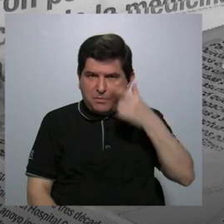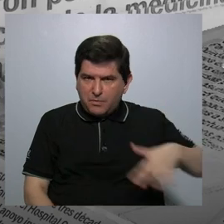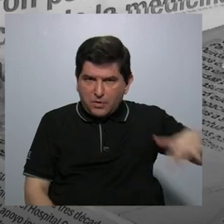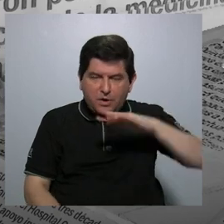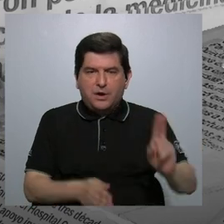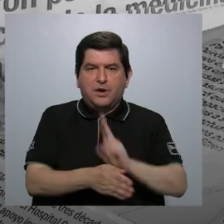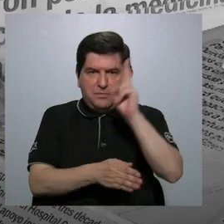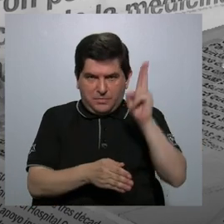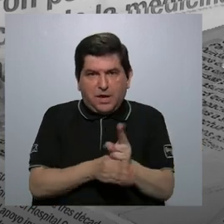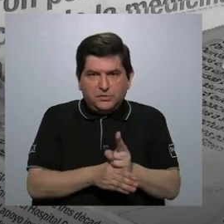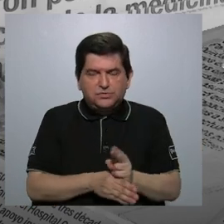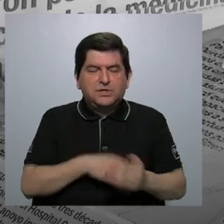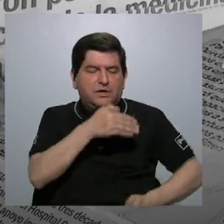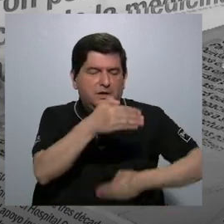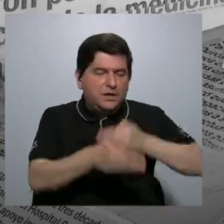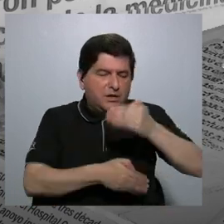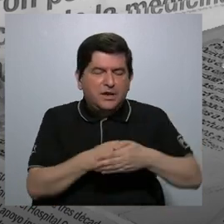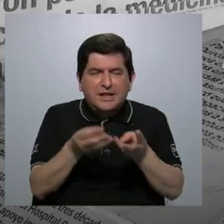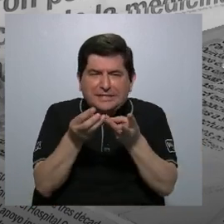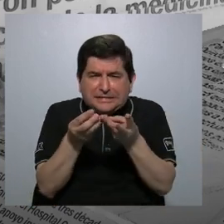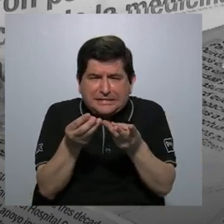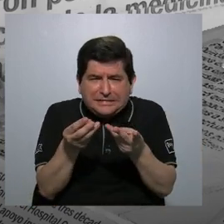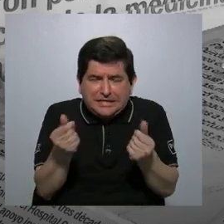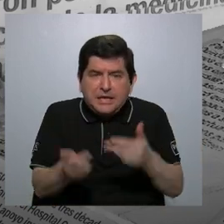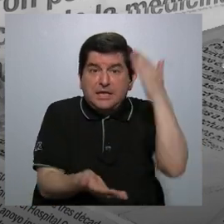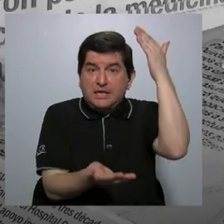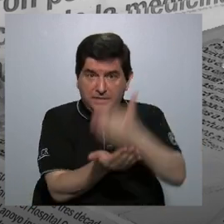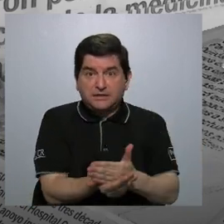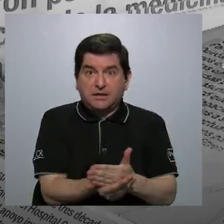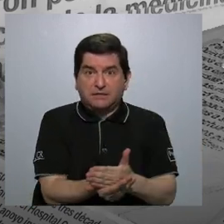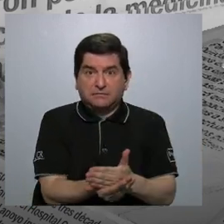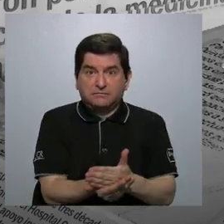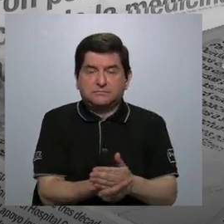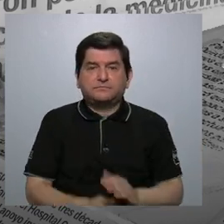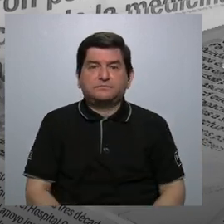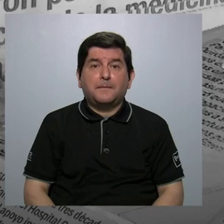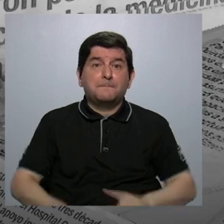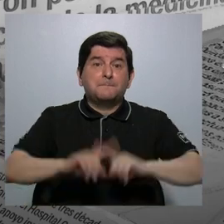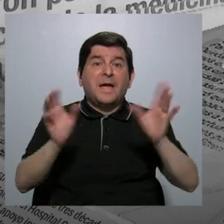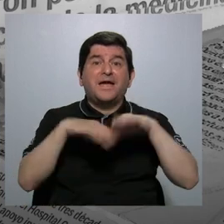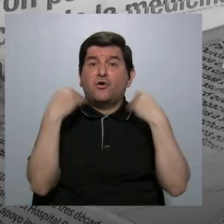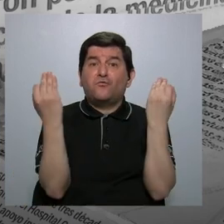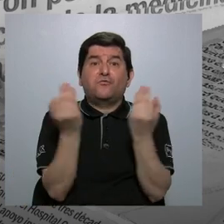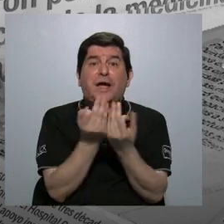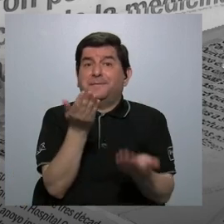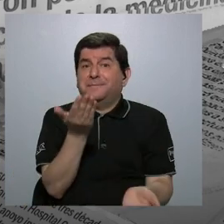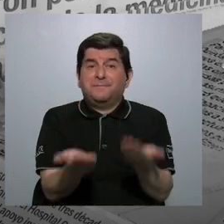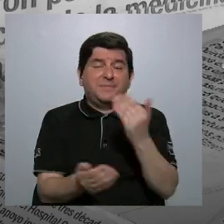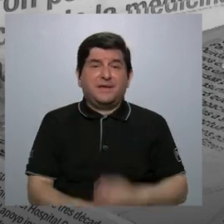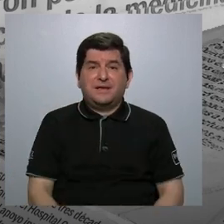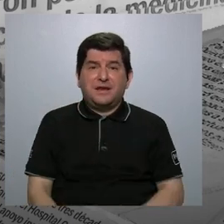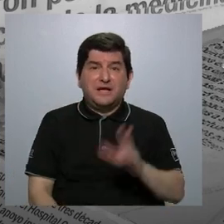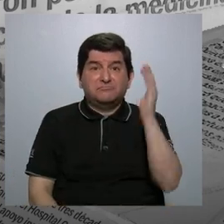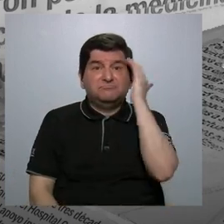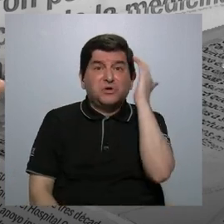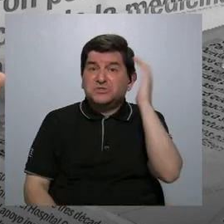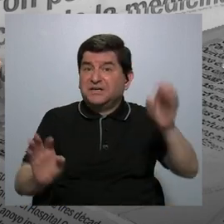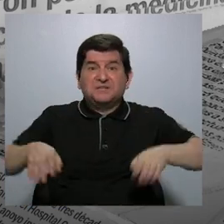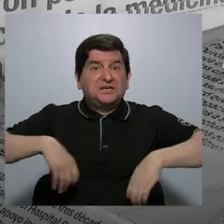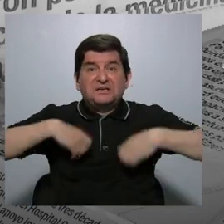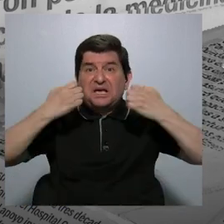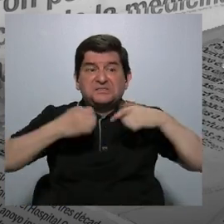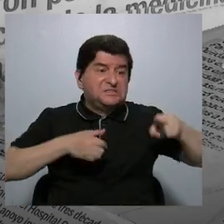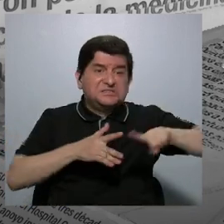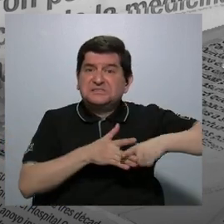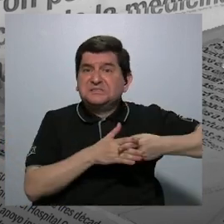poder utilizarlo en ese proceso de deterioro y detener ese proceso de deterioro, pero familias que posiblemente ni siquiera conocen de la existencia de